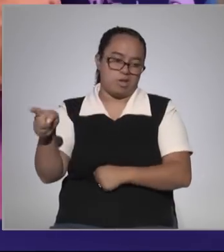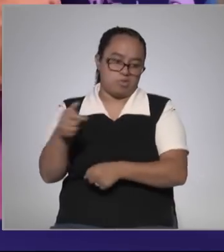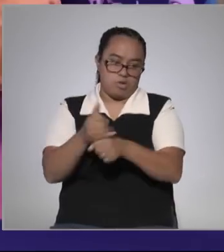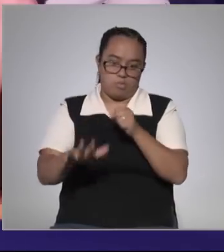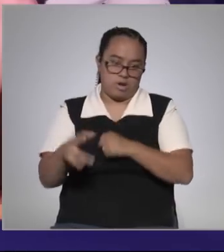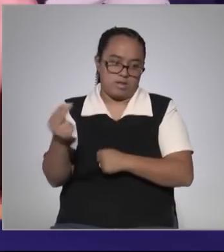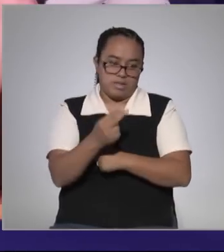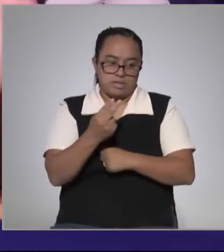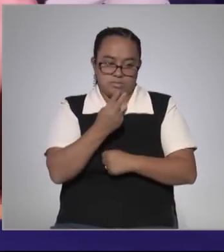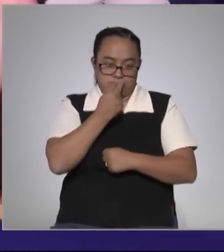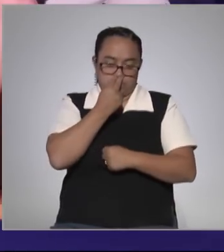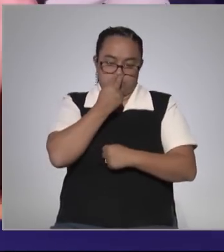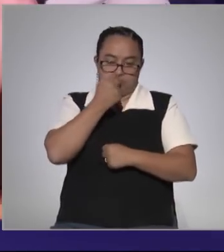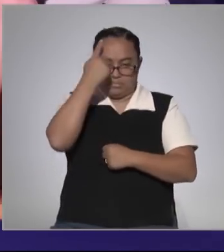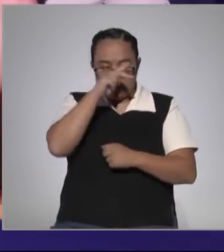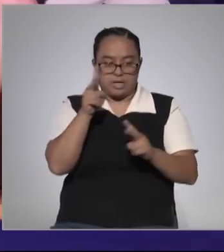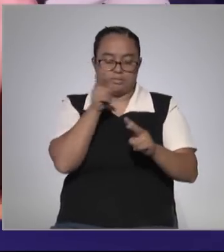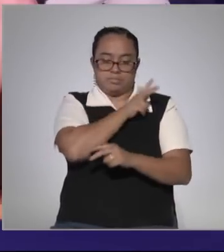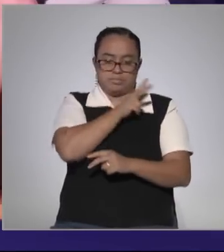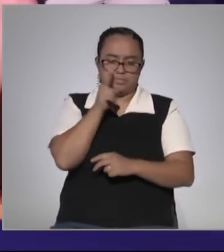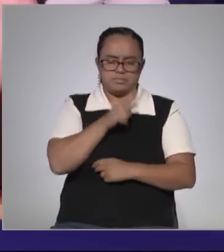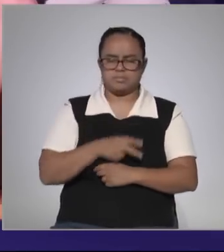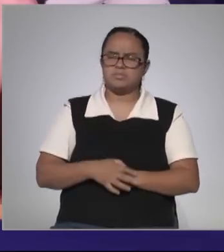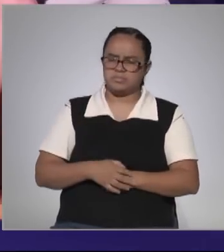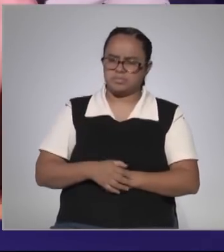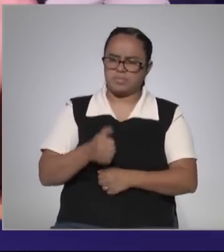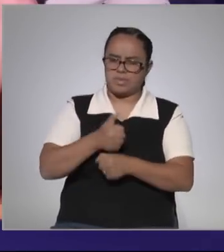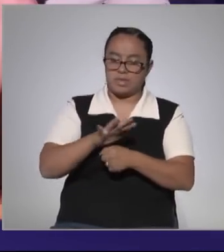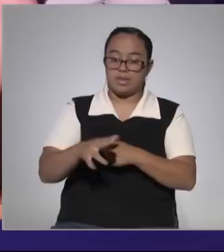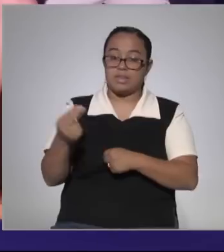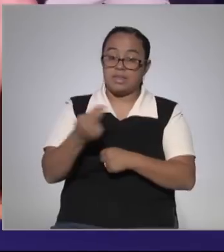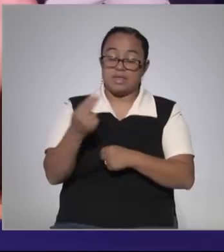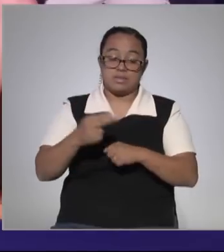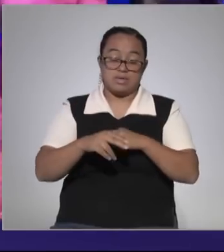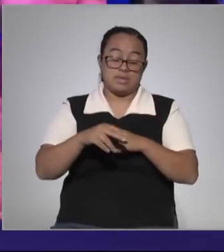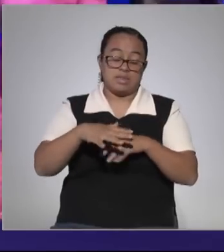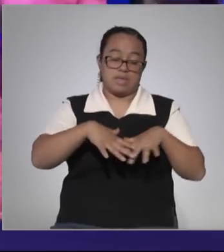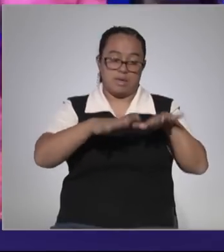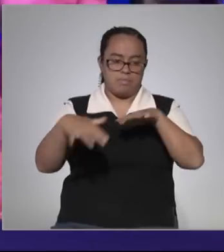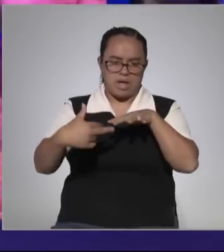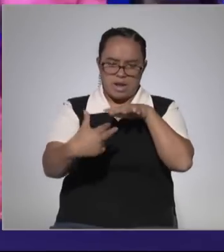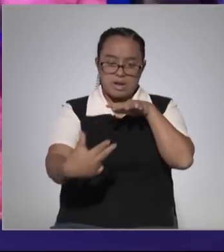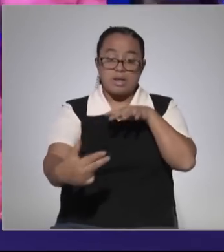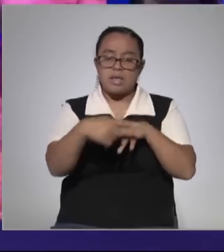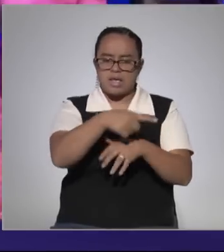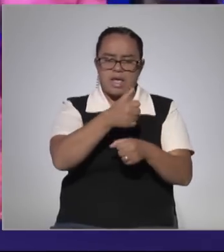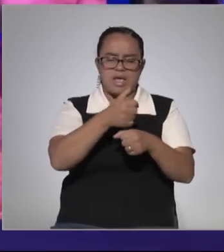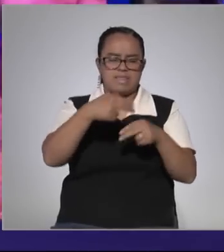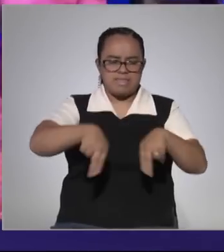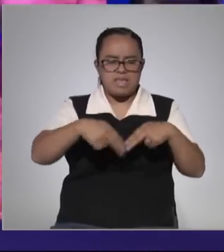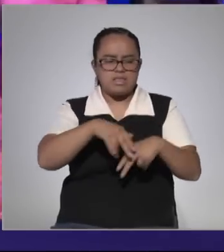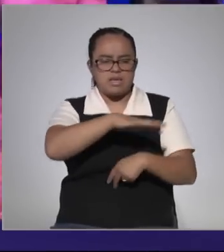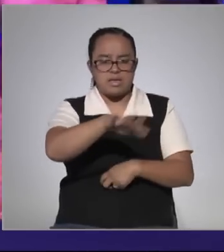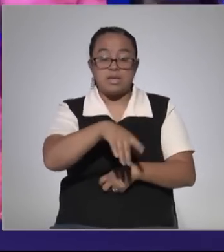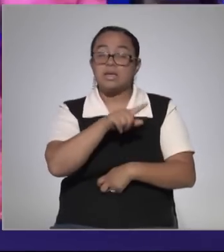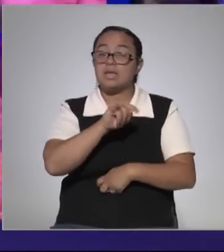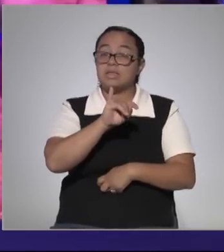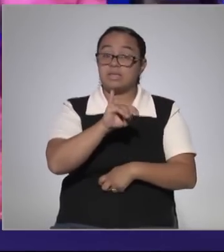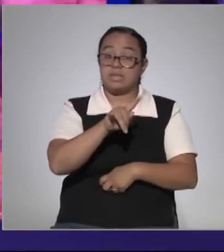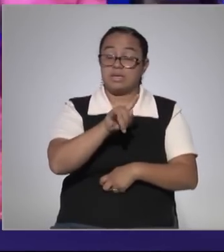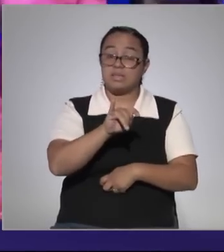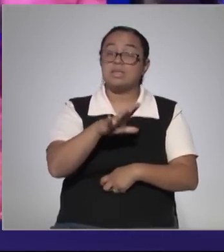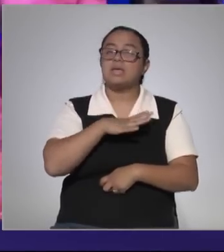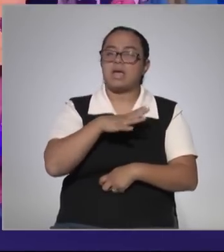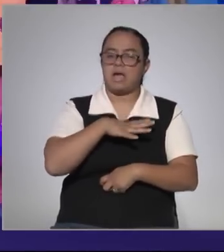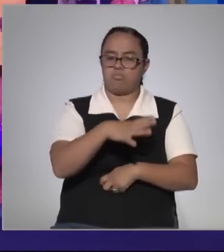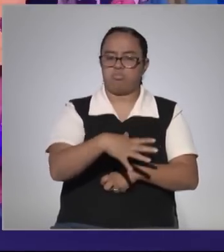oxígeno. Ante la falta de la abuela tiene que irse al fondo del mar y su nieta irá a buscarla y encontrará a Tipi, un simpático pulpo que le enseñará